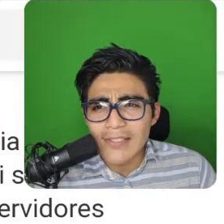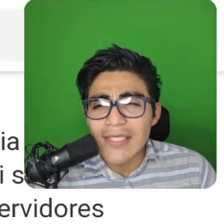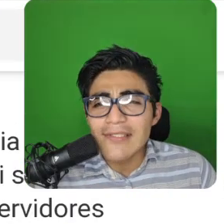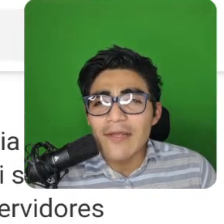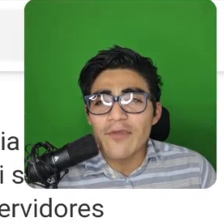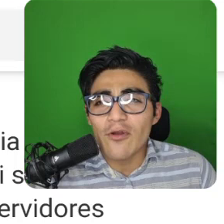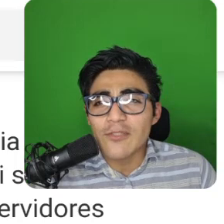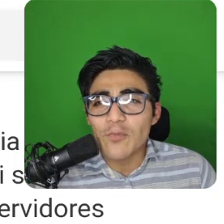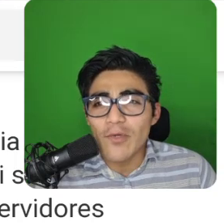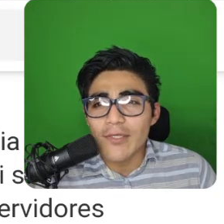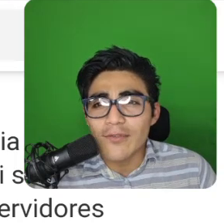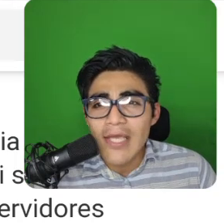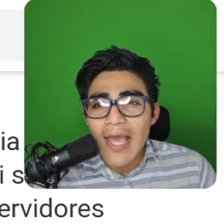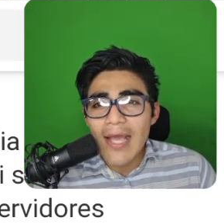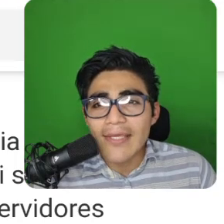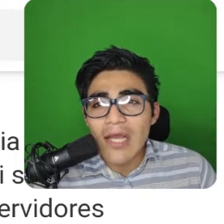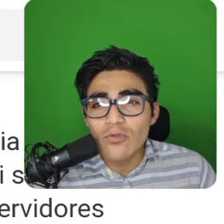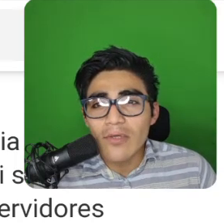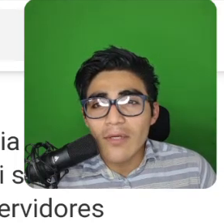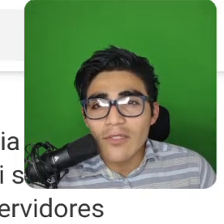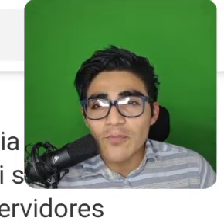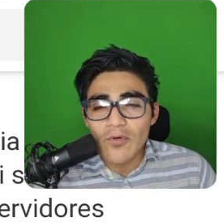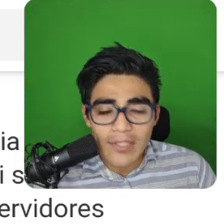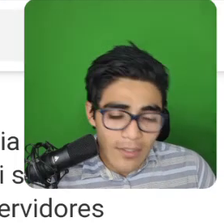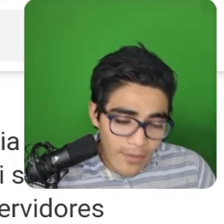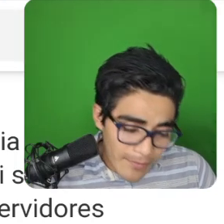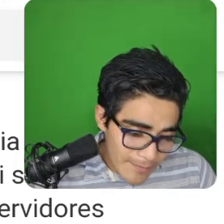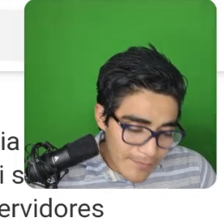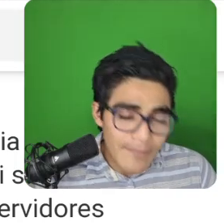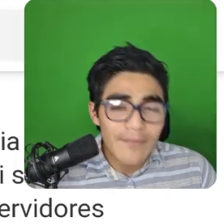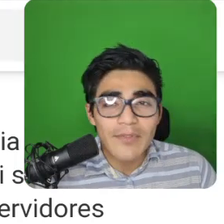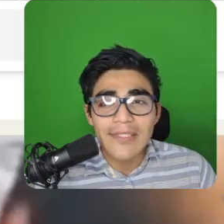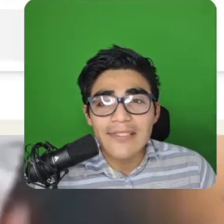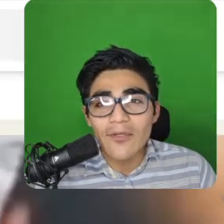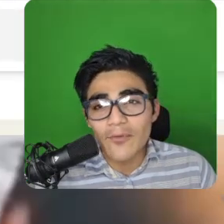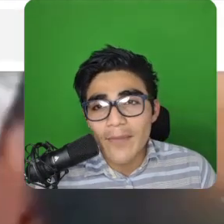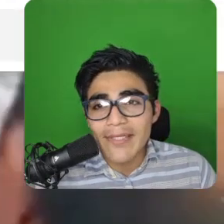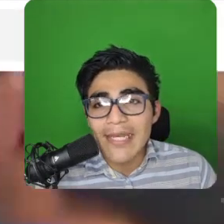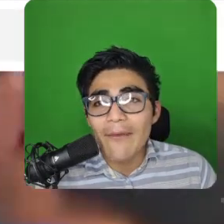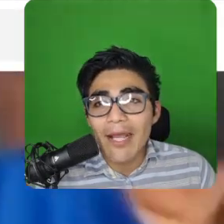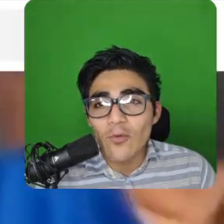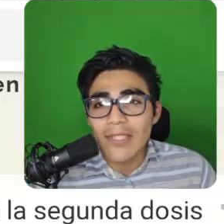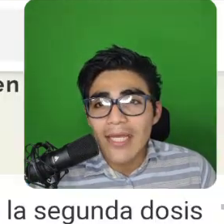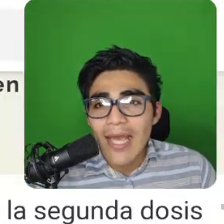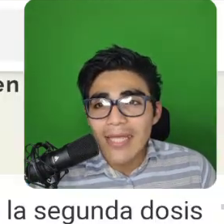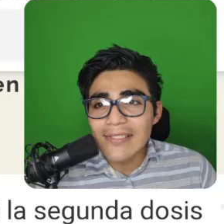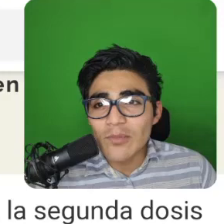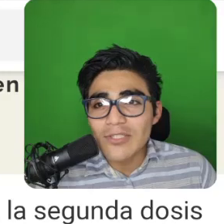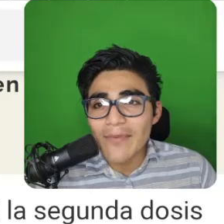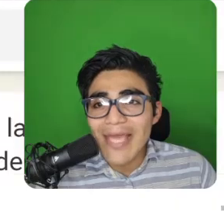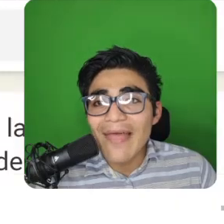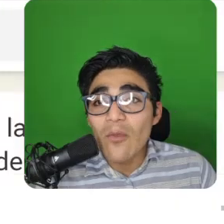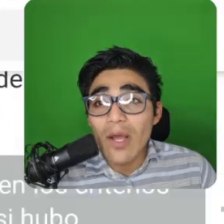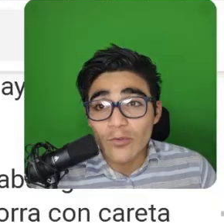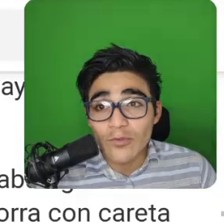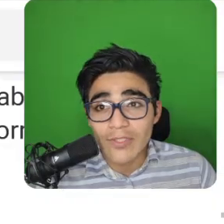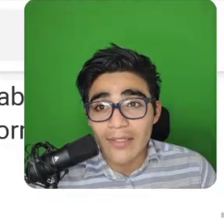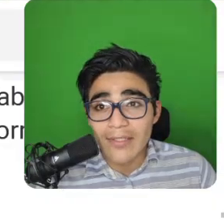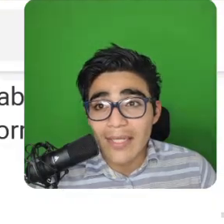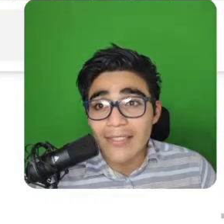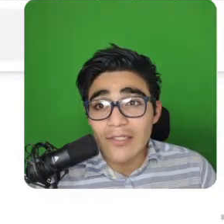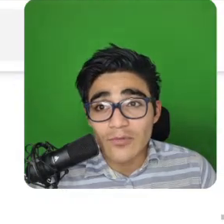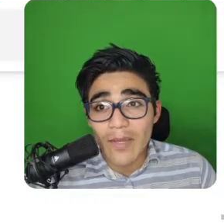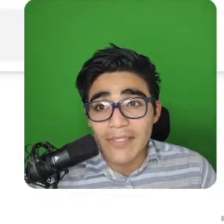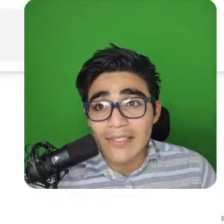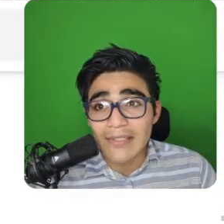para personas y servidores públicos a quien aún no le corresponden, pues es obviamente la vacuna. Así es como se había dado a